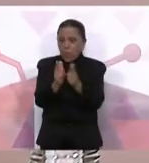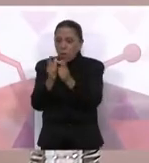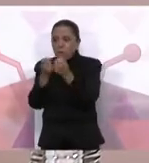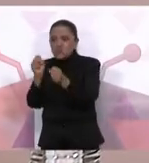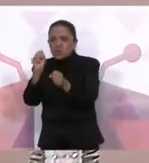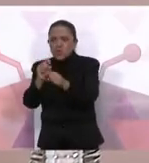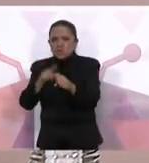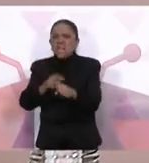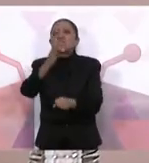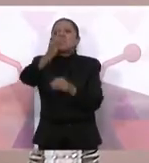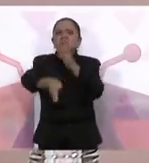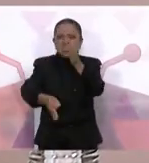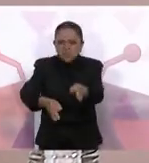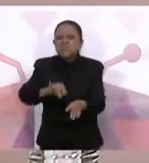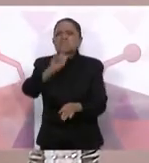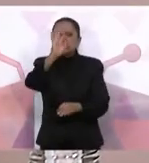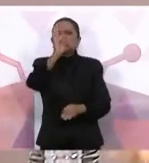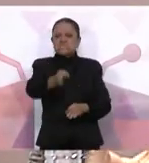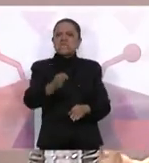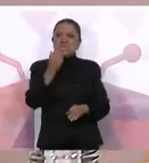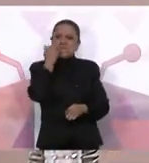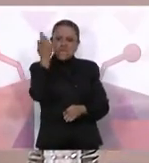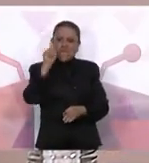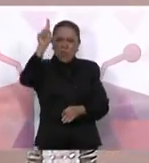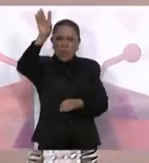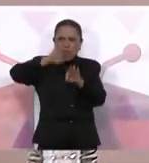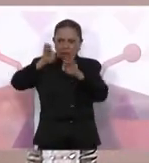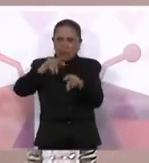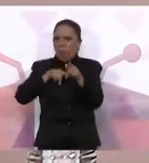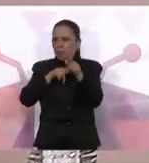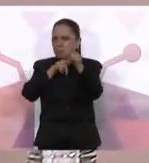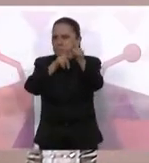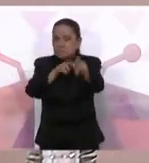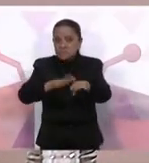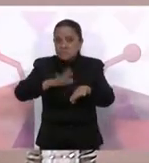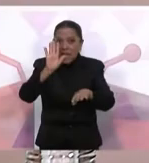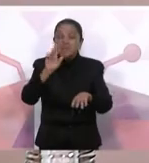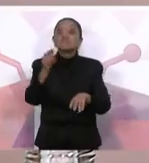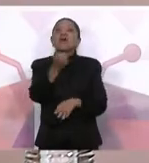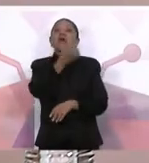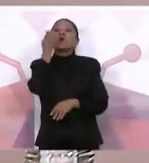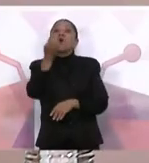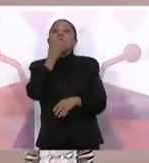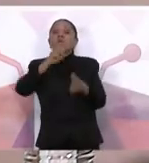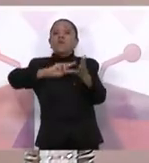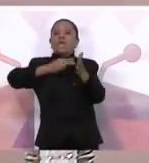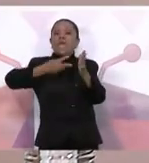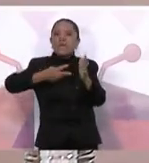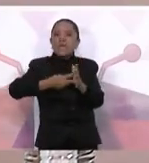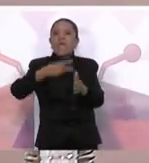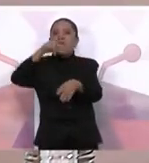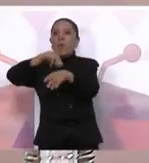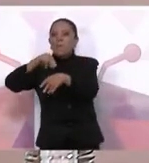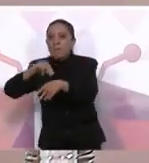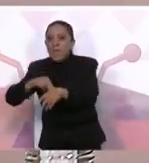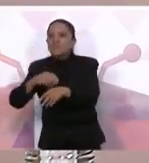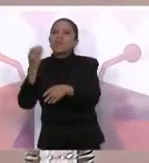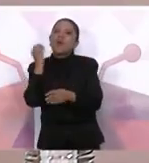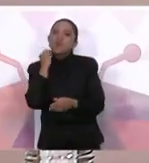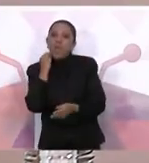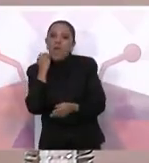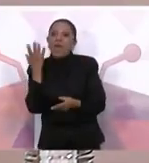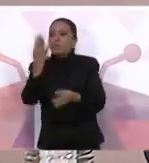colegio de ingenieros el colegio de arquitectos el colegio de médicos los contadores los abogados podemos formular proyectos e iniciativas